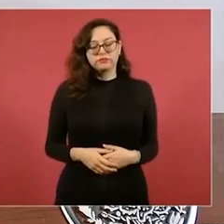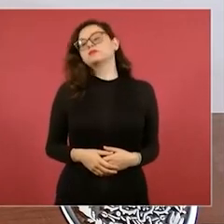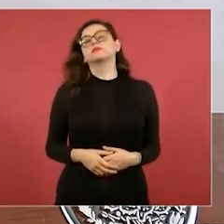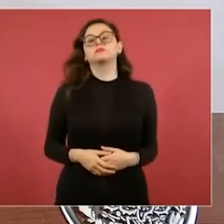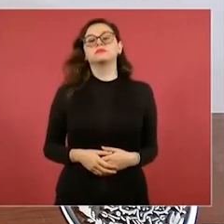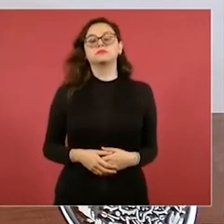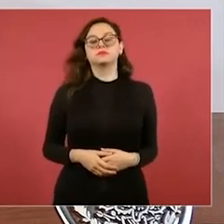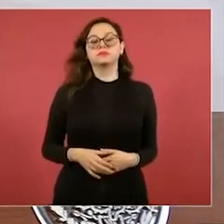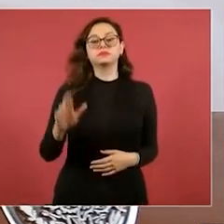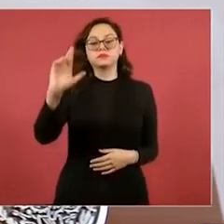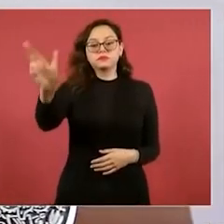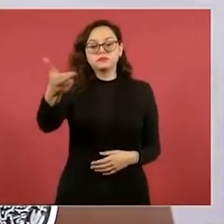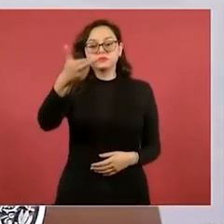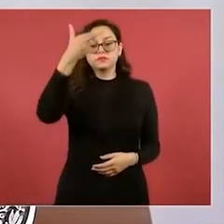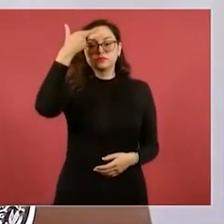para que